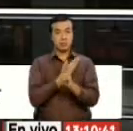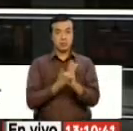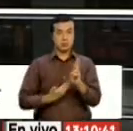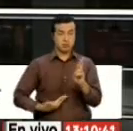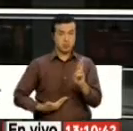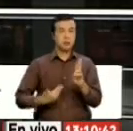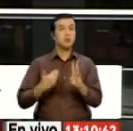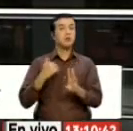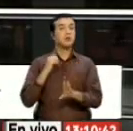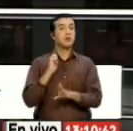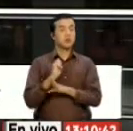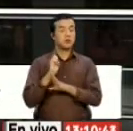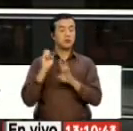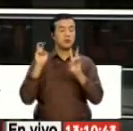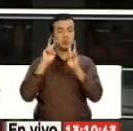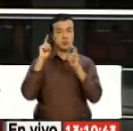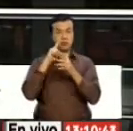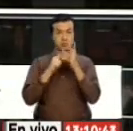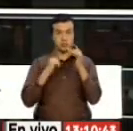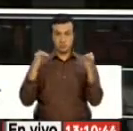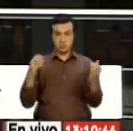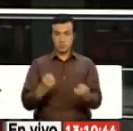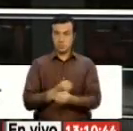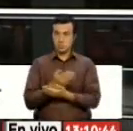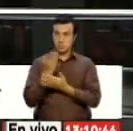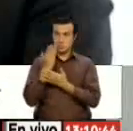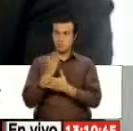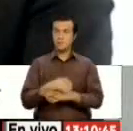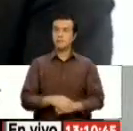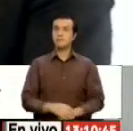de la República en el siguiente extracto.